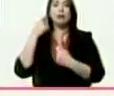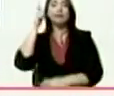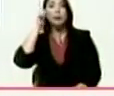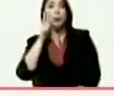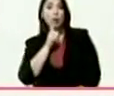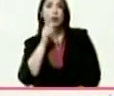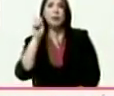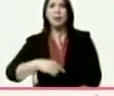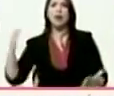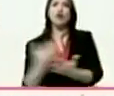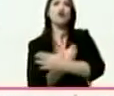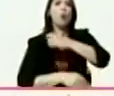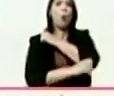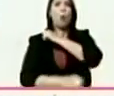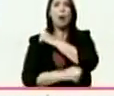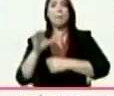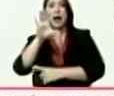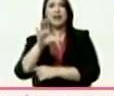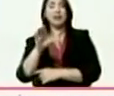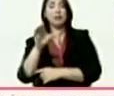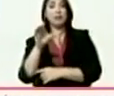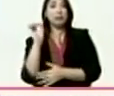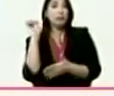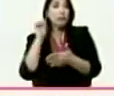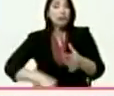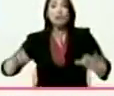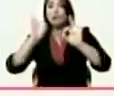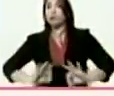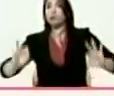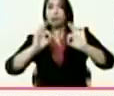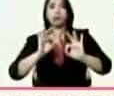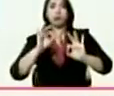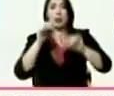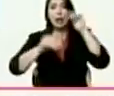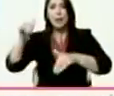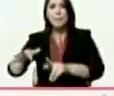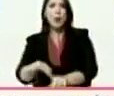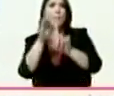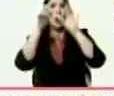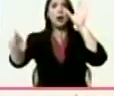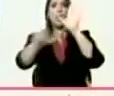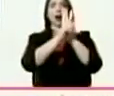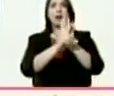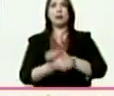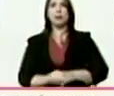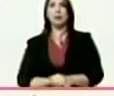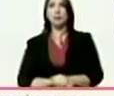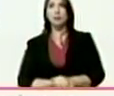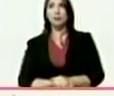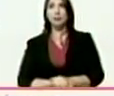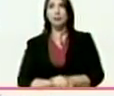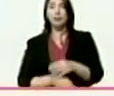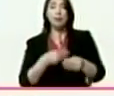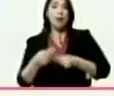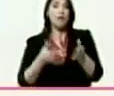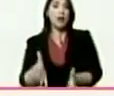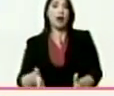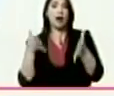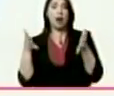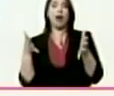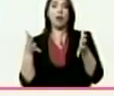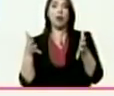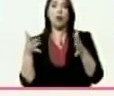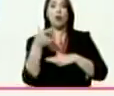nación sin siquiera con elecciones legítimas haber ganado